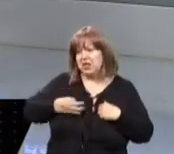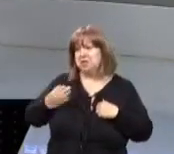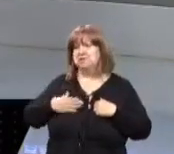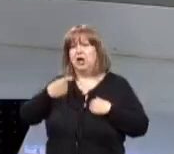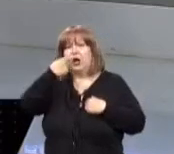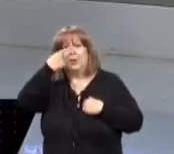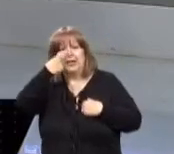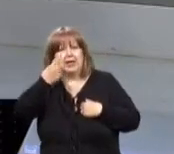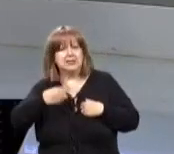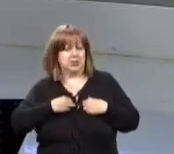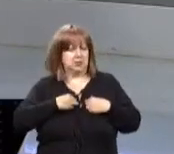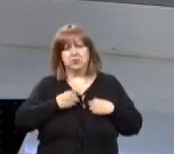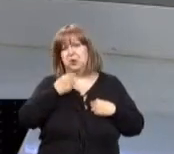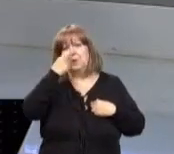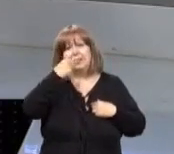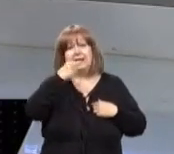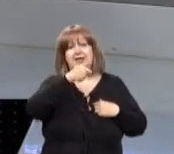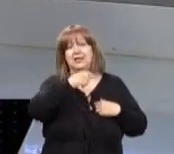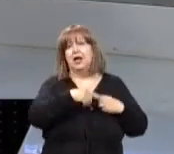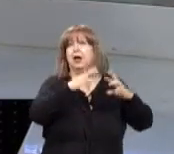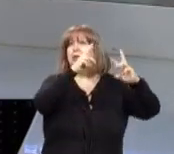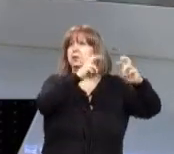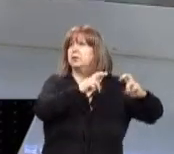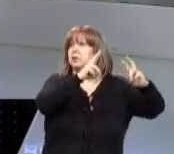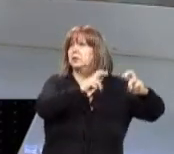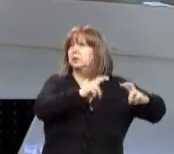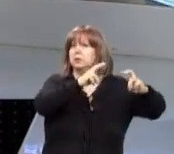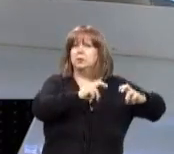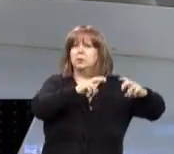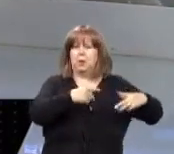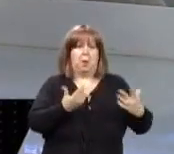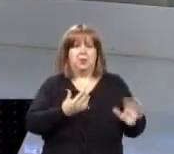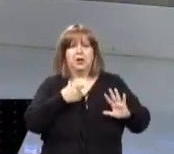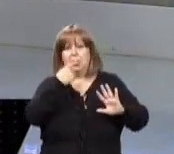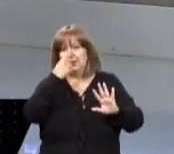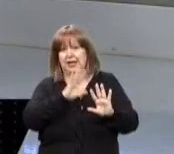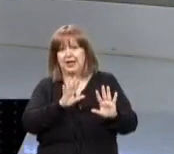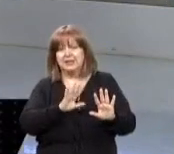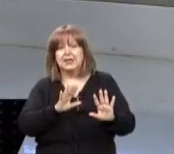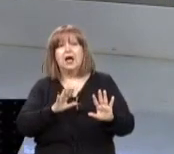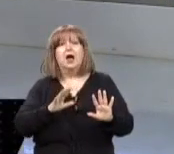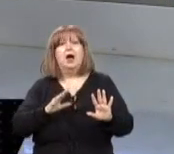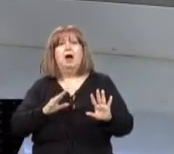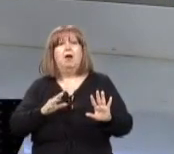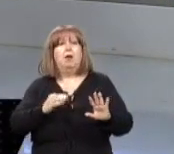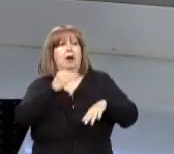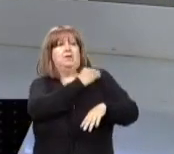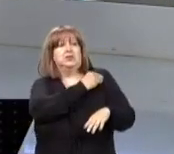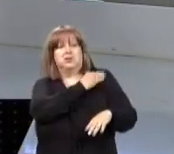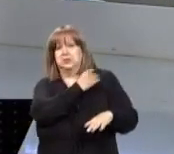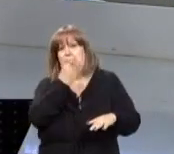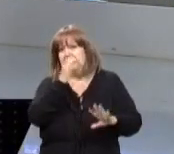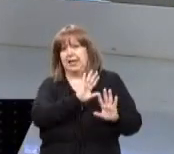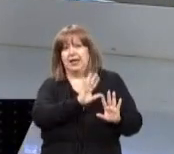me interesa, no quiero ir más allá. ¿Se cuenta igualmente como un nieto recuperado o no en ese caso?